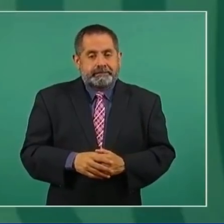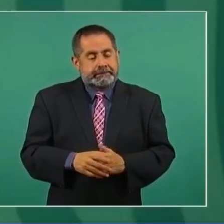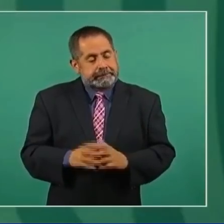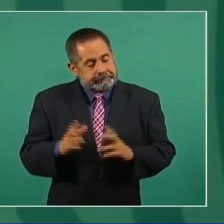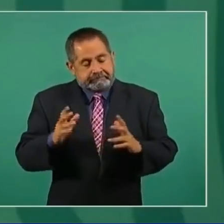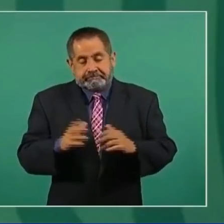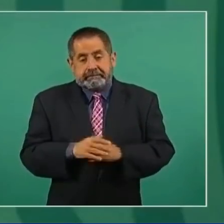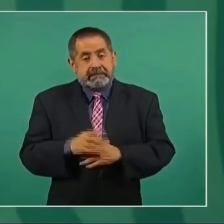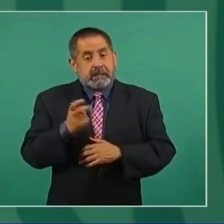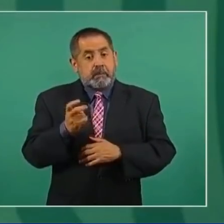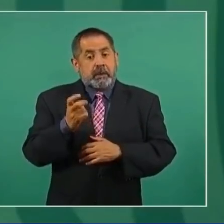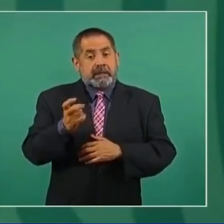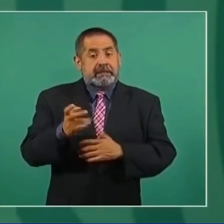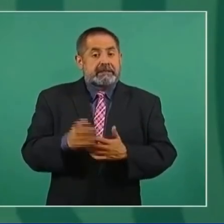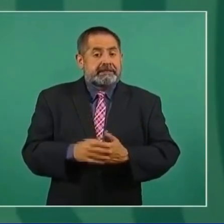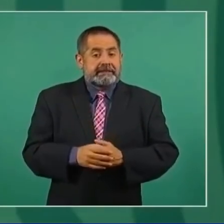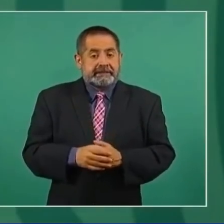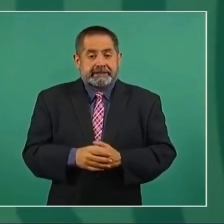Y